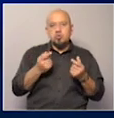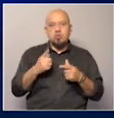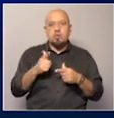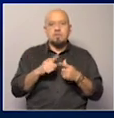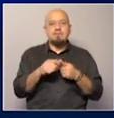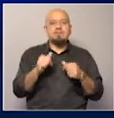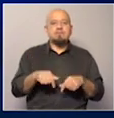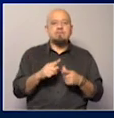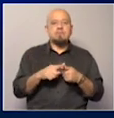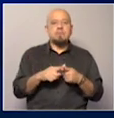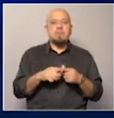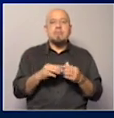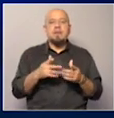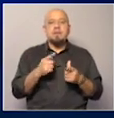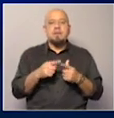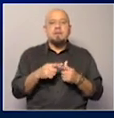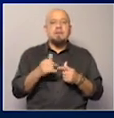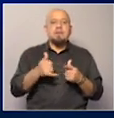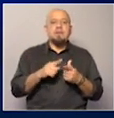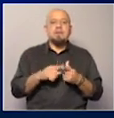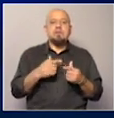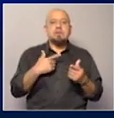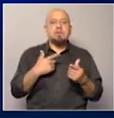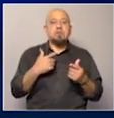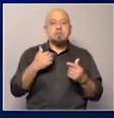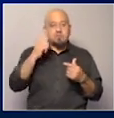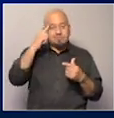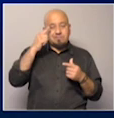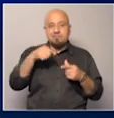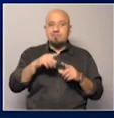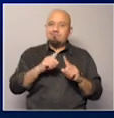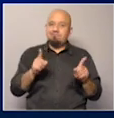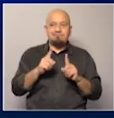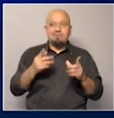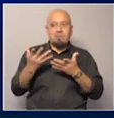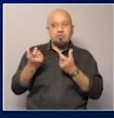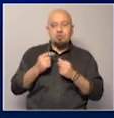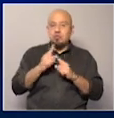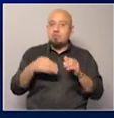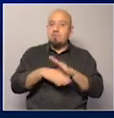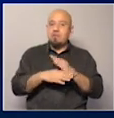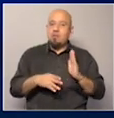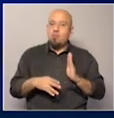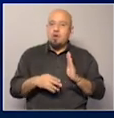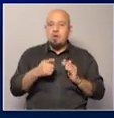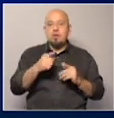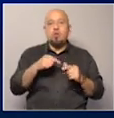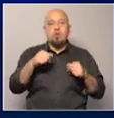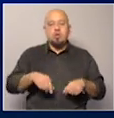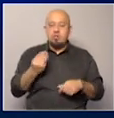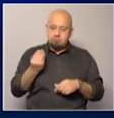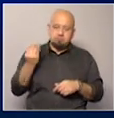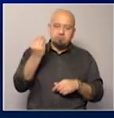candidateó que era cuando gozaba de la mayor tasa de popularidad yo que no iba a tener ese fuerte y se retiró hoy claramente el que se